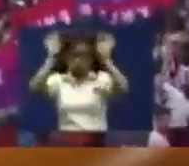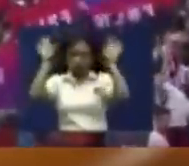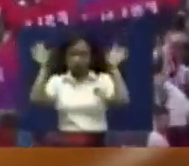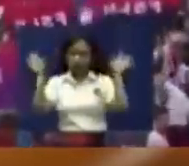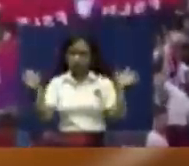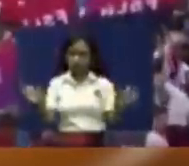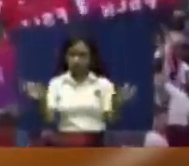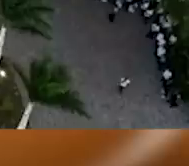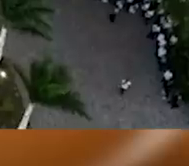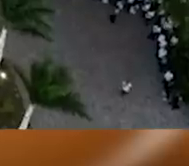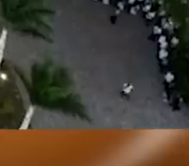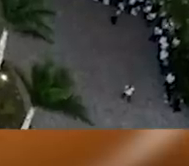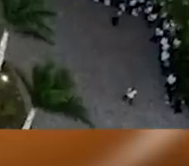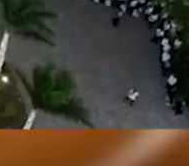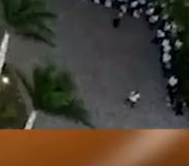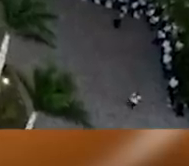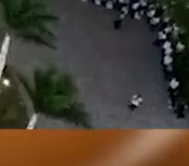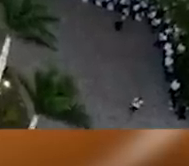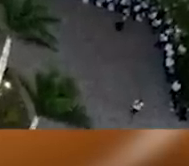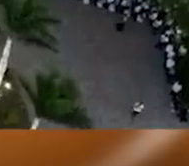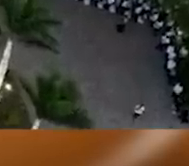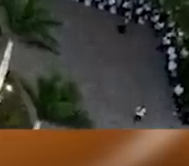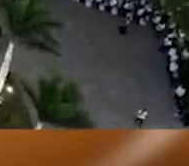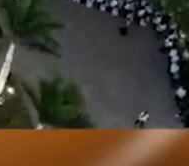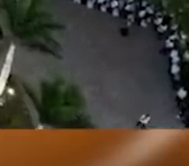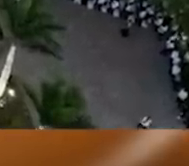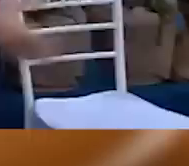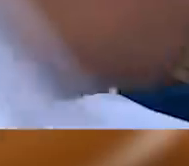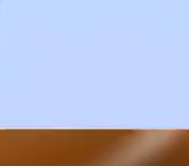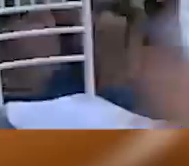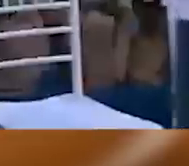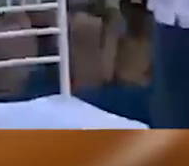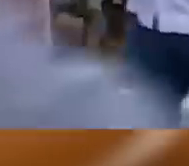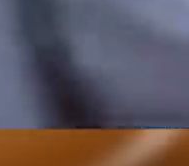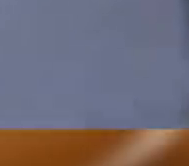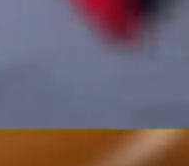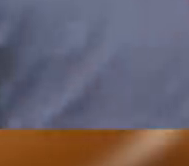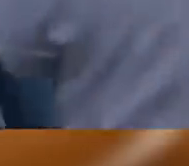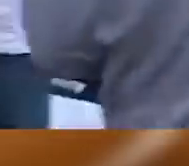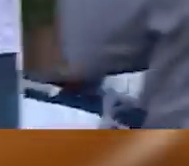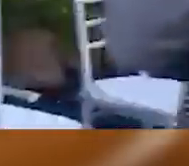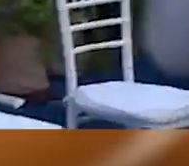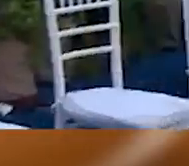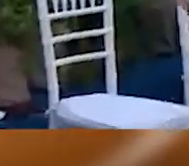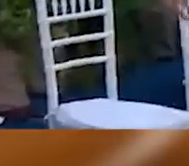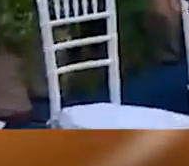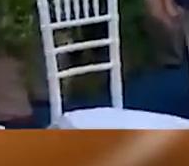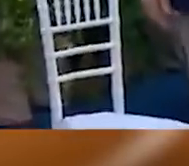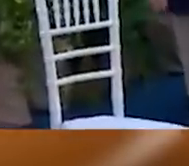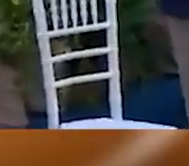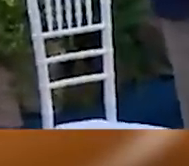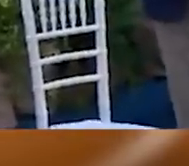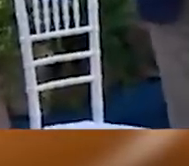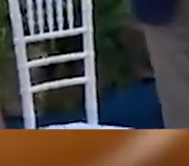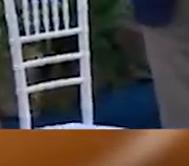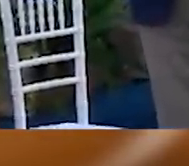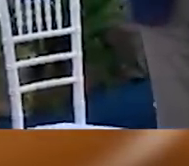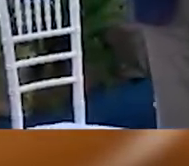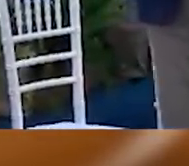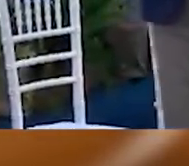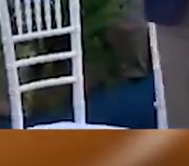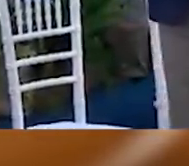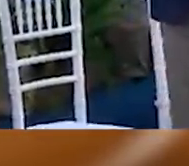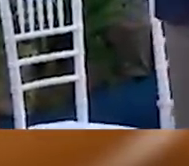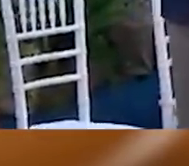la más reciente en un espacio controlado y de menor tamaño a los anteriores en este sorbo de café con voz